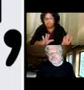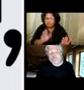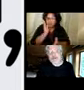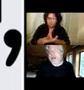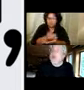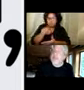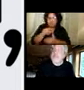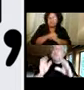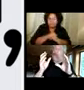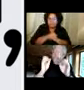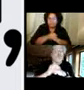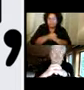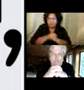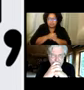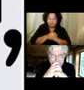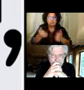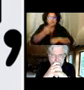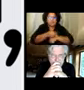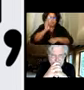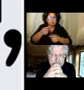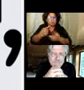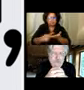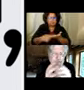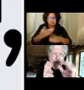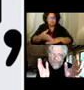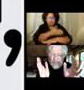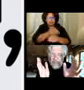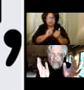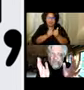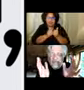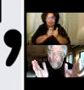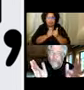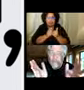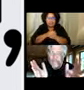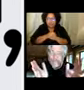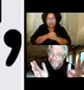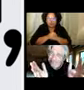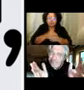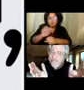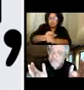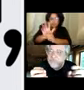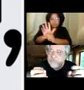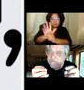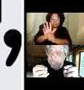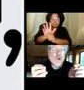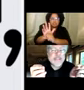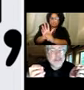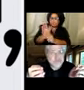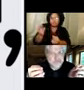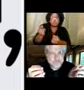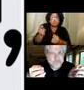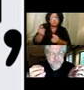negligencia tiene que parar. Y parte de lo que vamos a hablar el día de hoy es cómo podemos mejorar ese asunto.